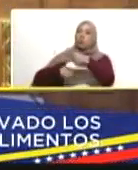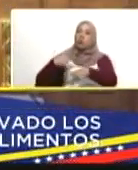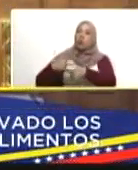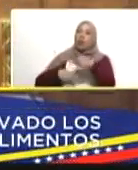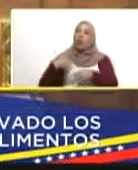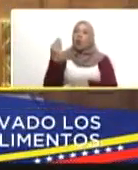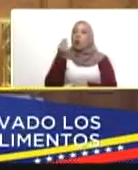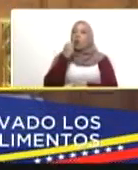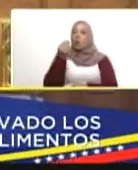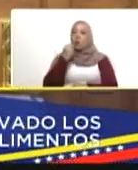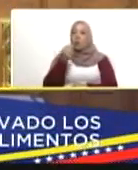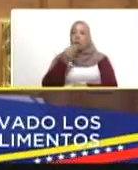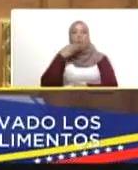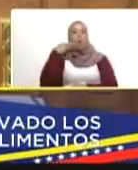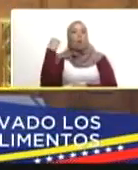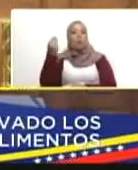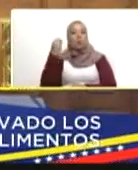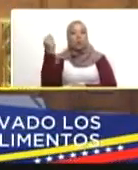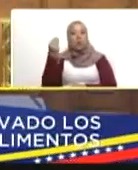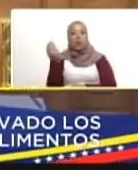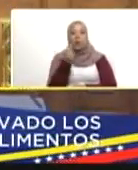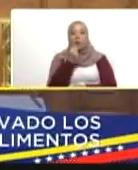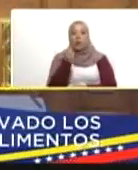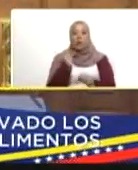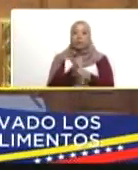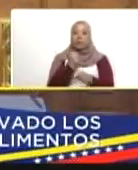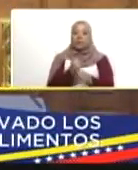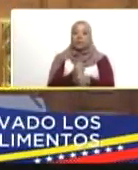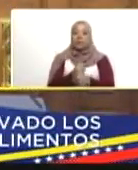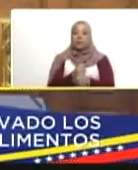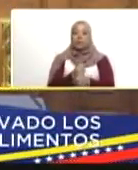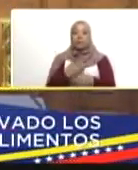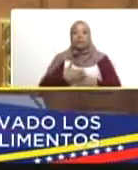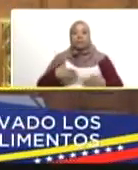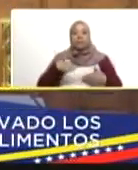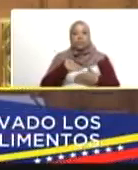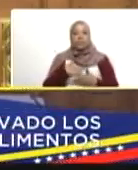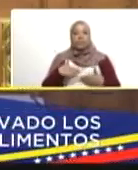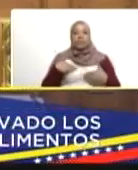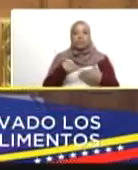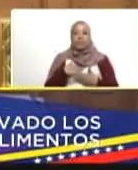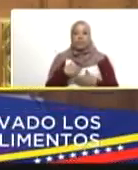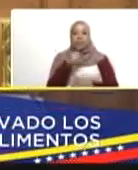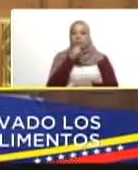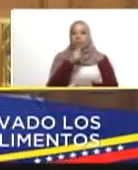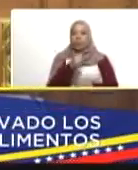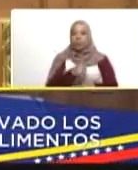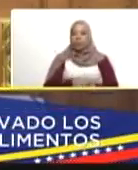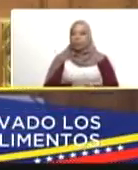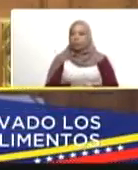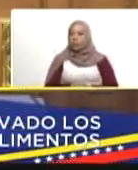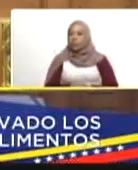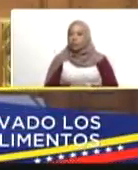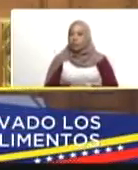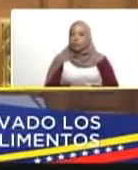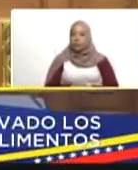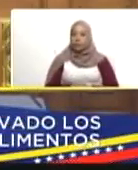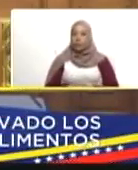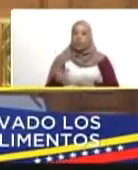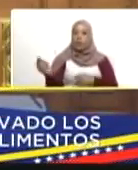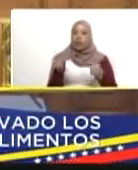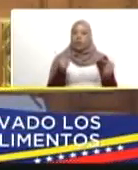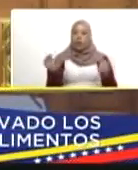alimentos orgullosa y alimentos de calidad sanos en ese debate que hay Castro